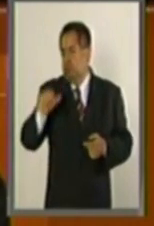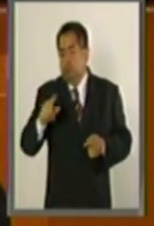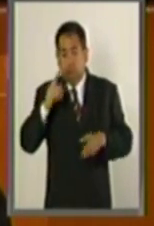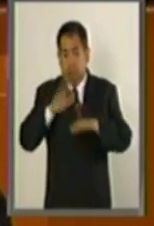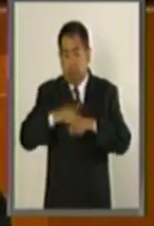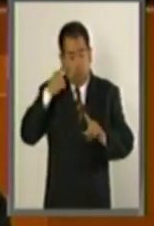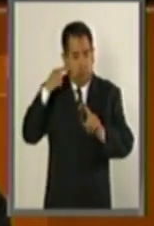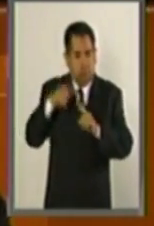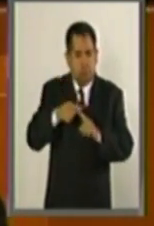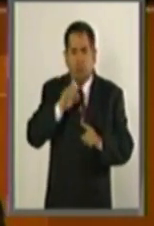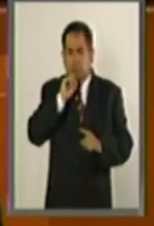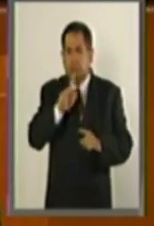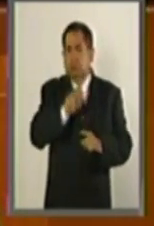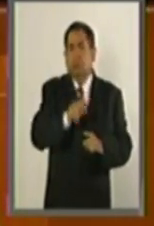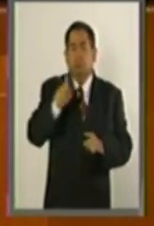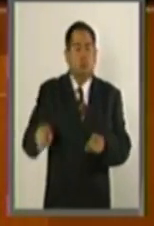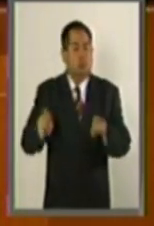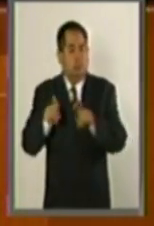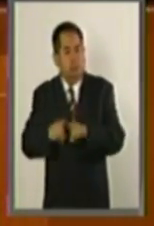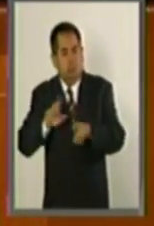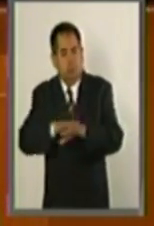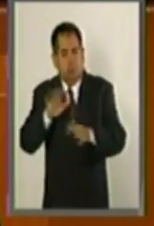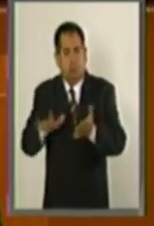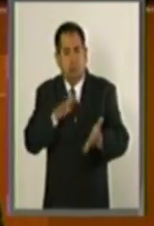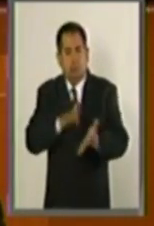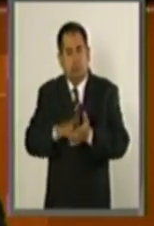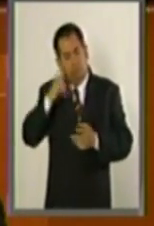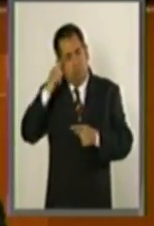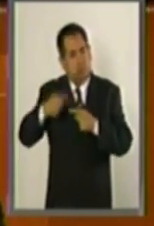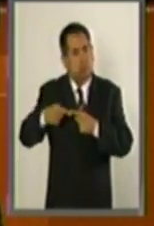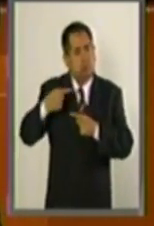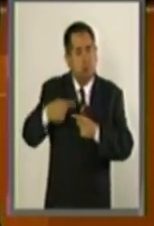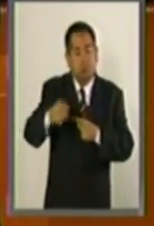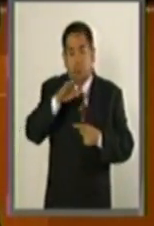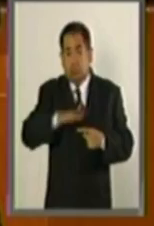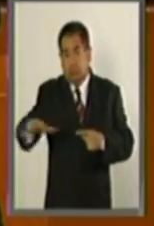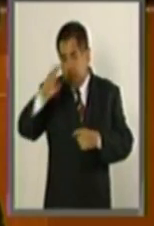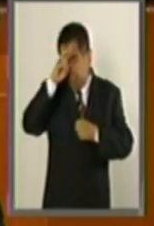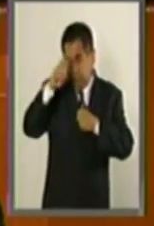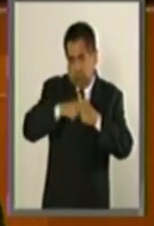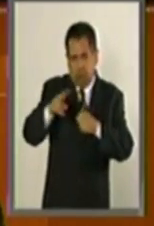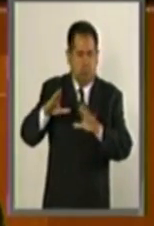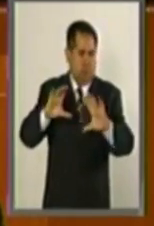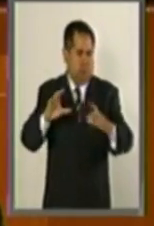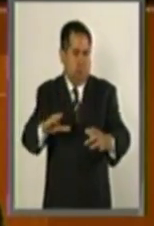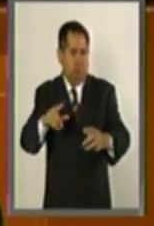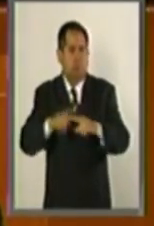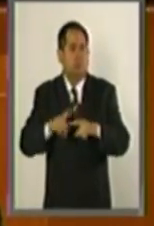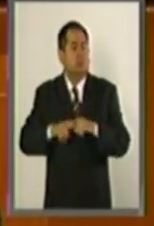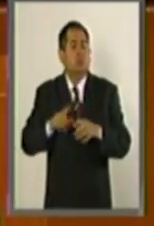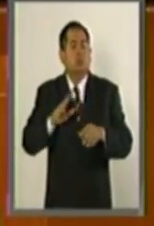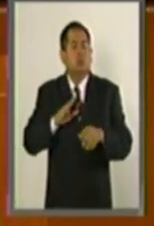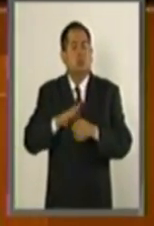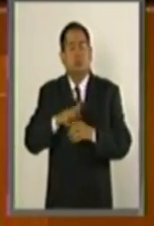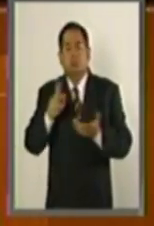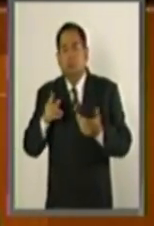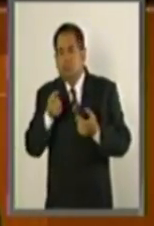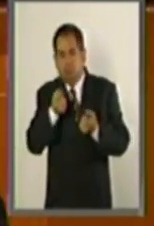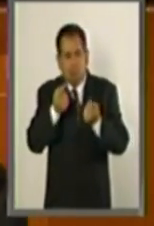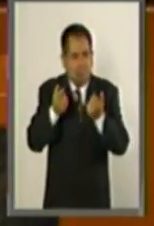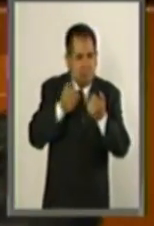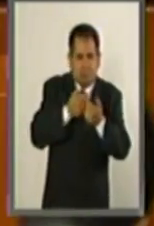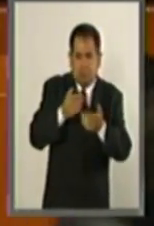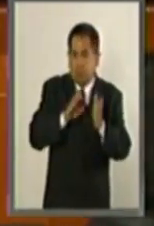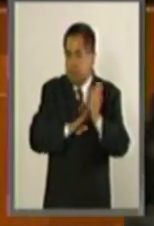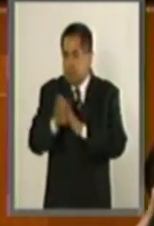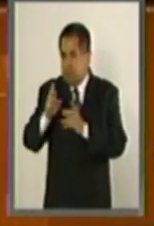solo eso, a la par se debe contribuir para que en el viejo continente, sobre todo en los países con menor desarrollo